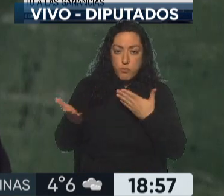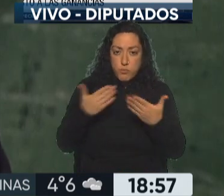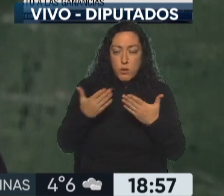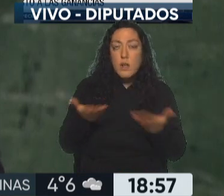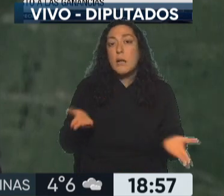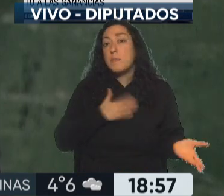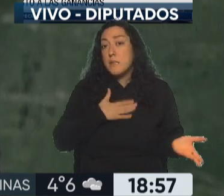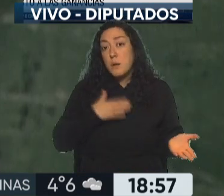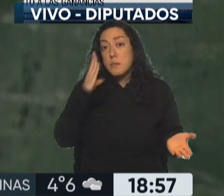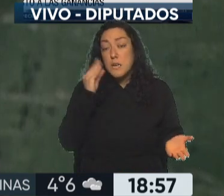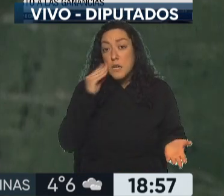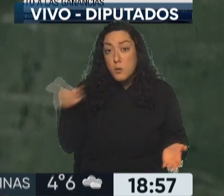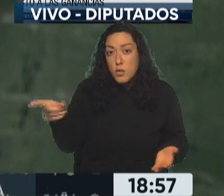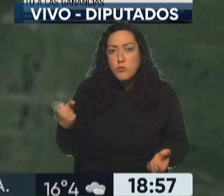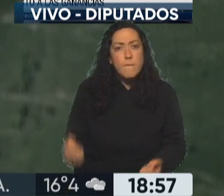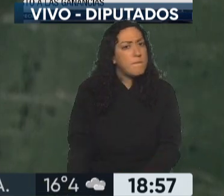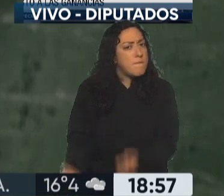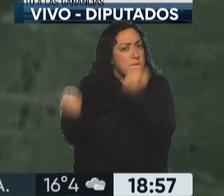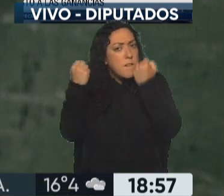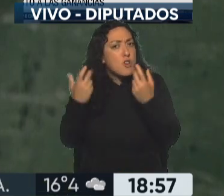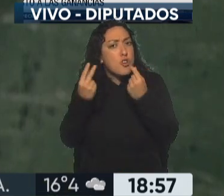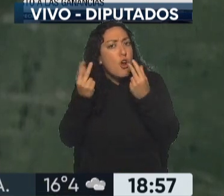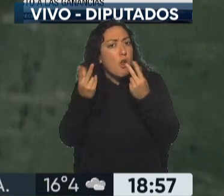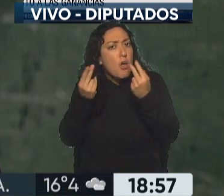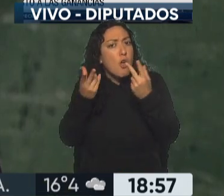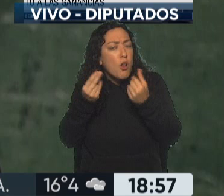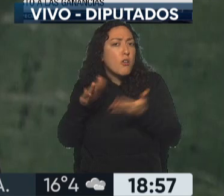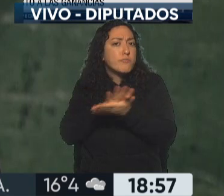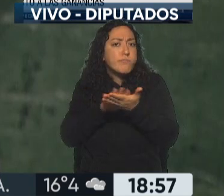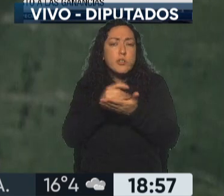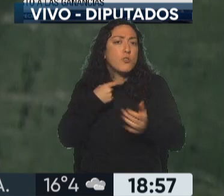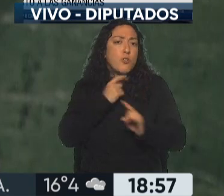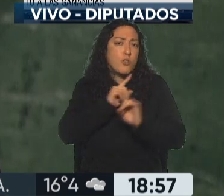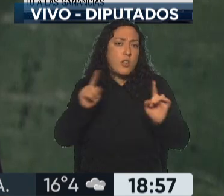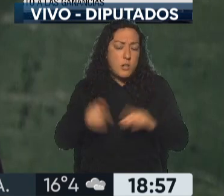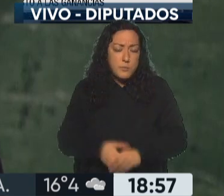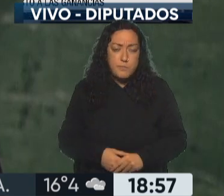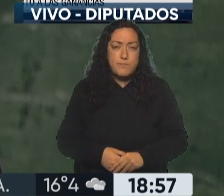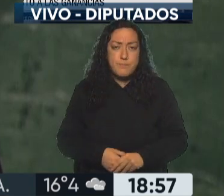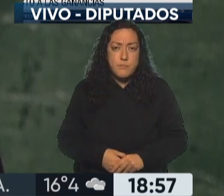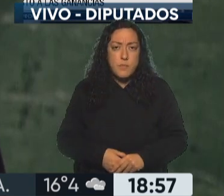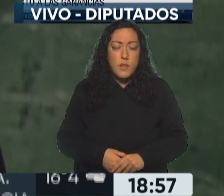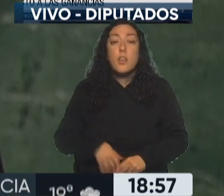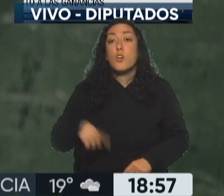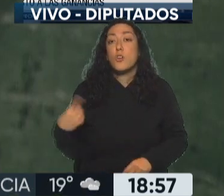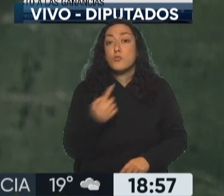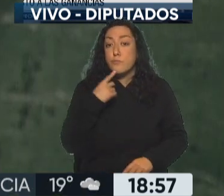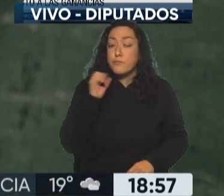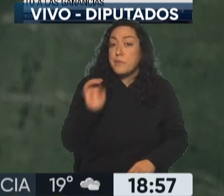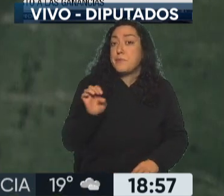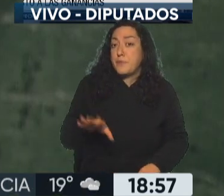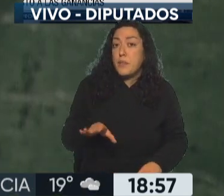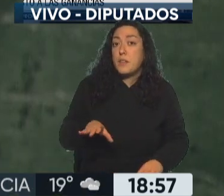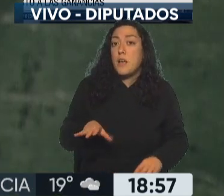Reino Unido continúe rehusándose a reanudar las negociaciones. Cuestionamos que siga